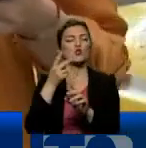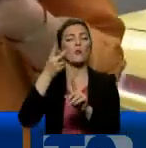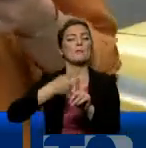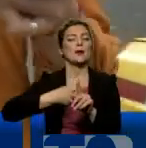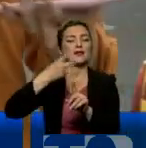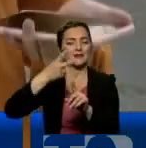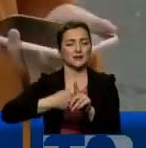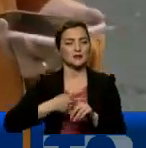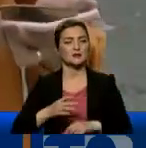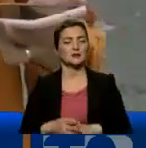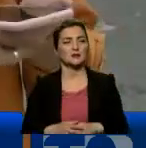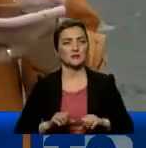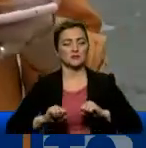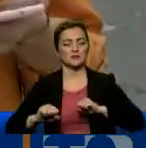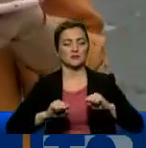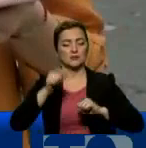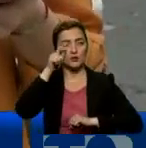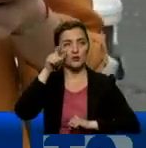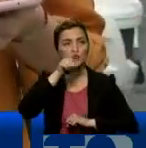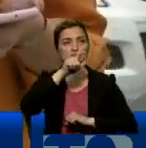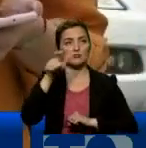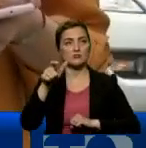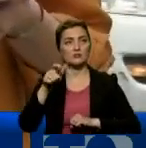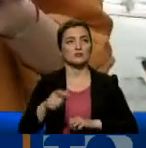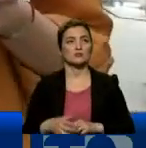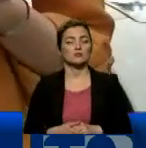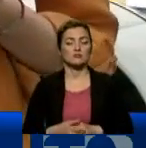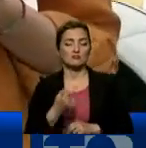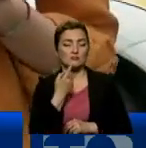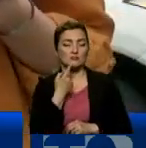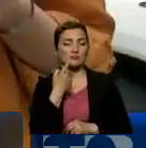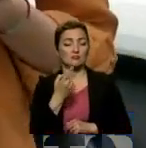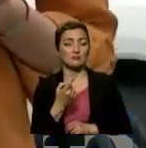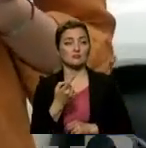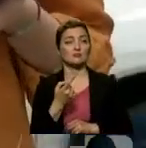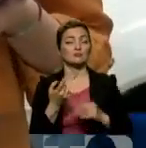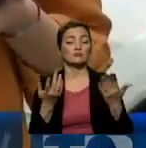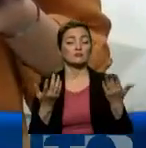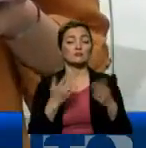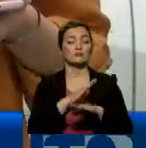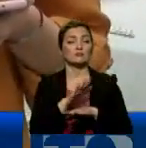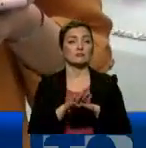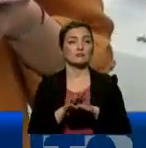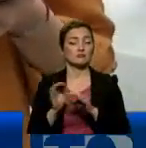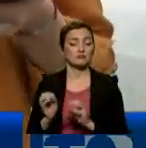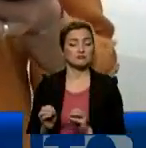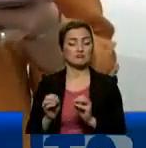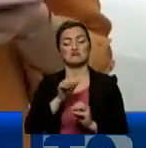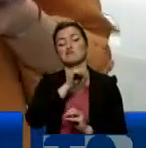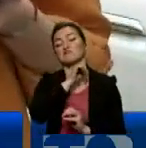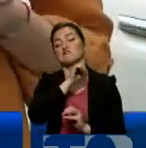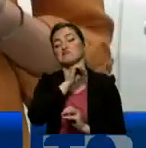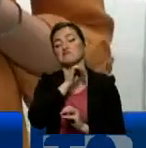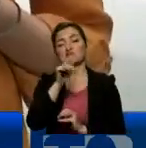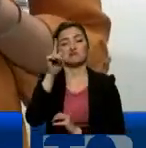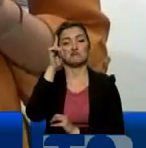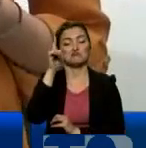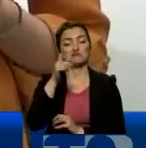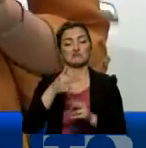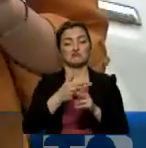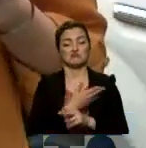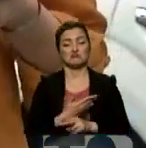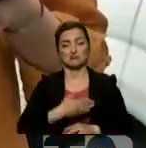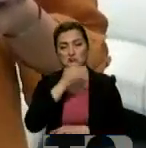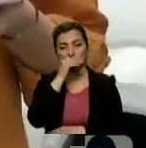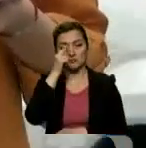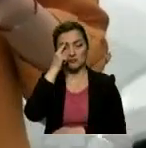2 meses. A lo largo de la diligencia, Fiscalía ha argumentado que este caso se trata de una organización delincuencial encabezado con el